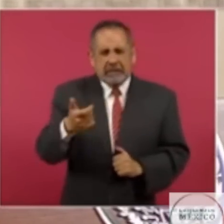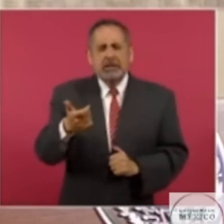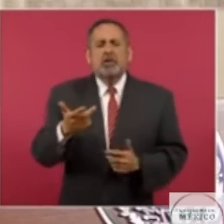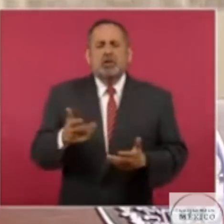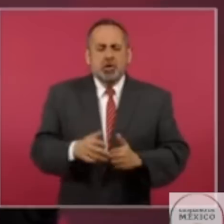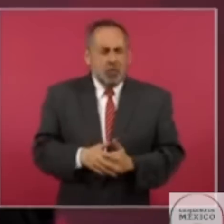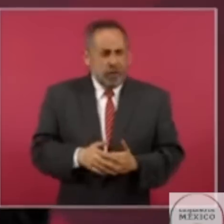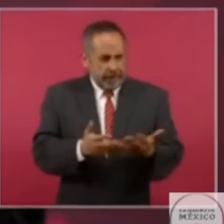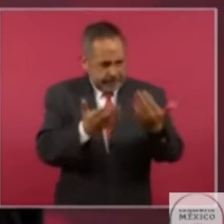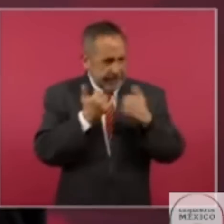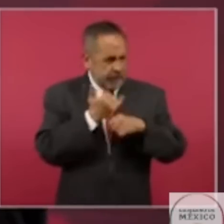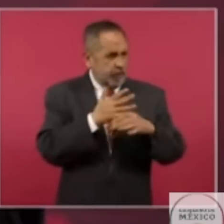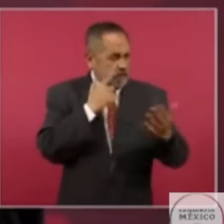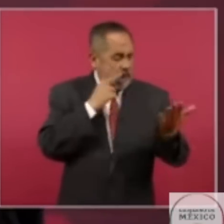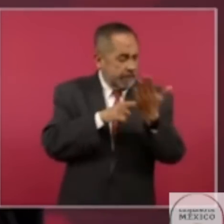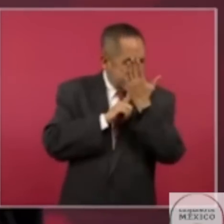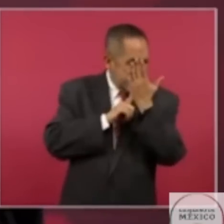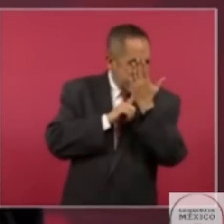que informen,